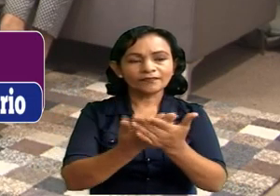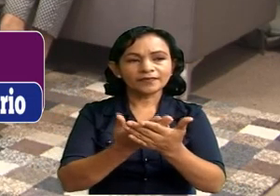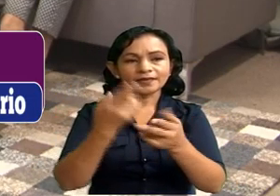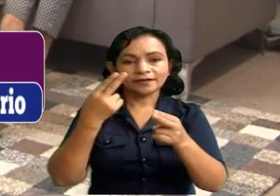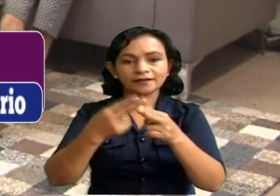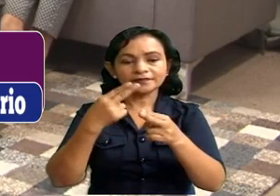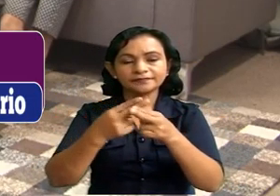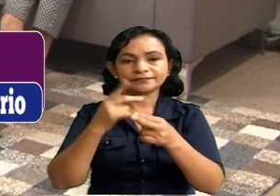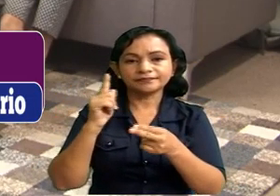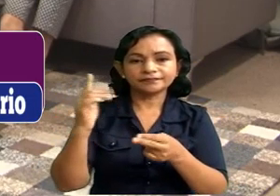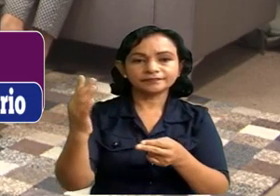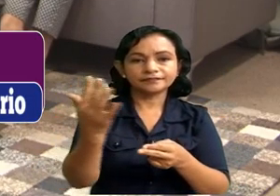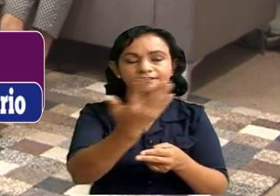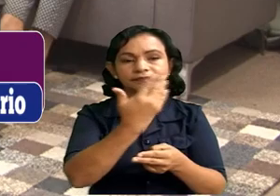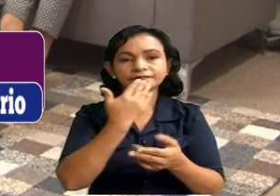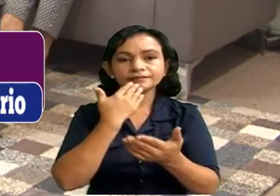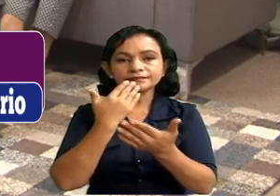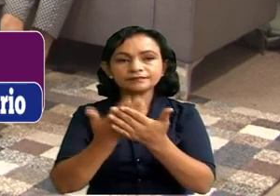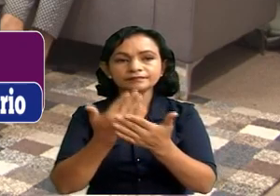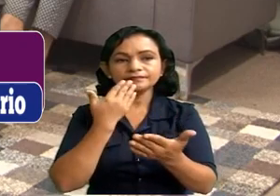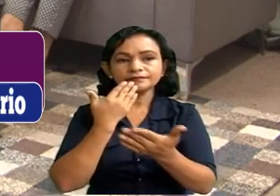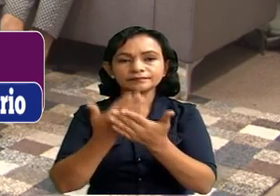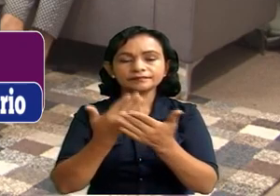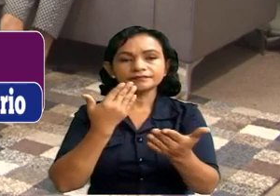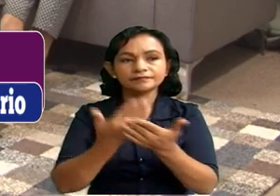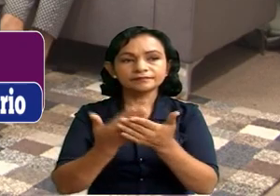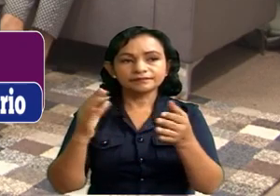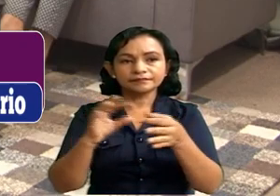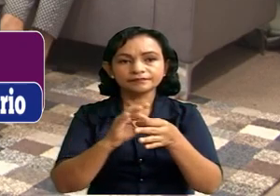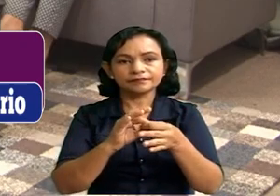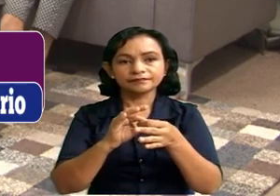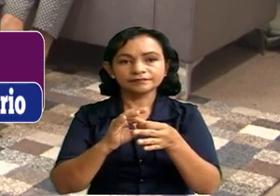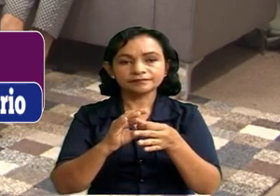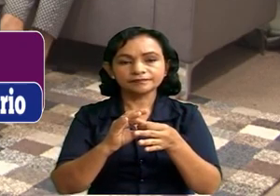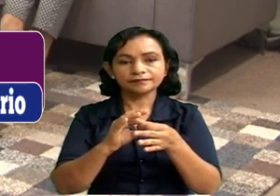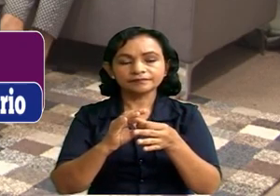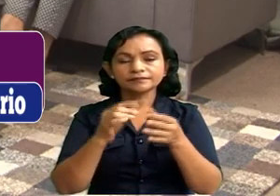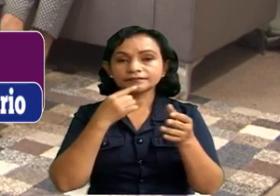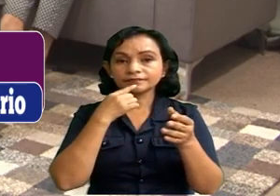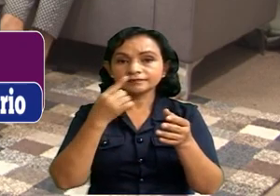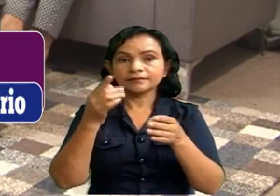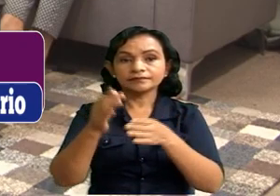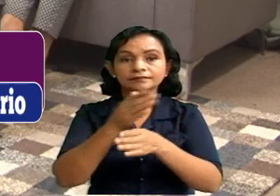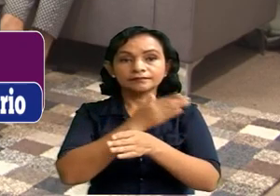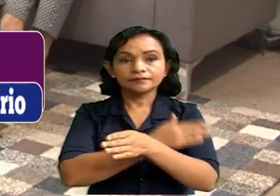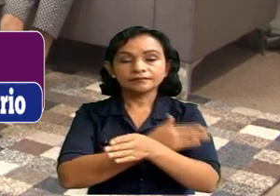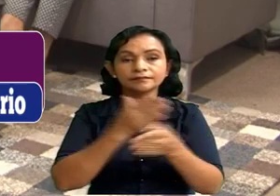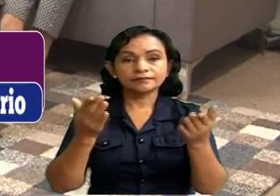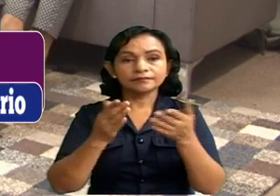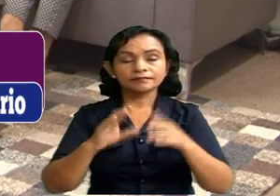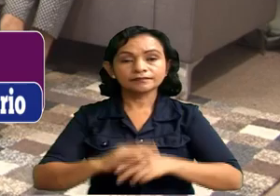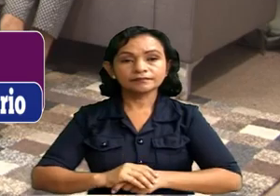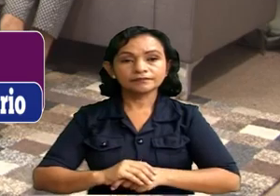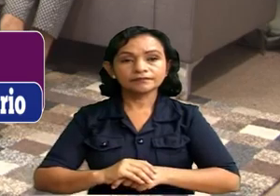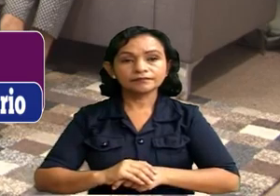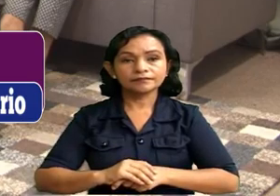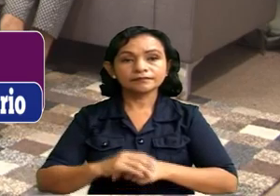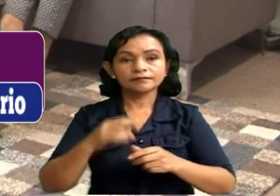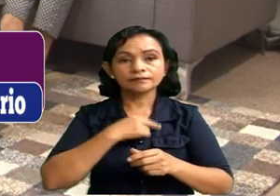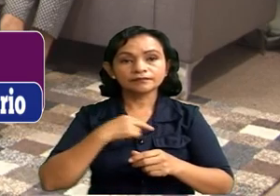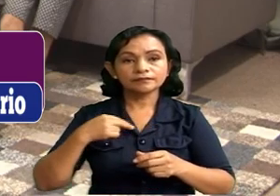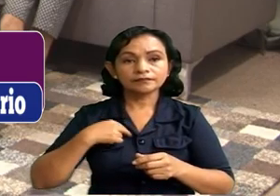de toda nuestra audiencia, también su espacio por conversar, claro, siempre con nosotros, a ambas. Yo quisiera hacer una recomendación antes de irme. Hay que tratar de